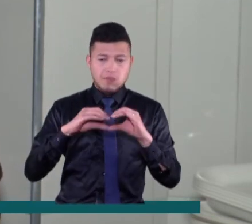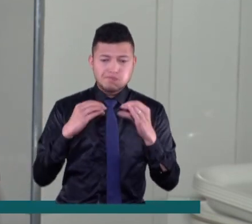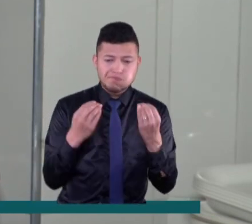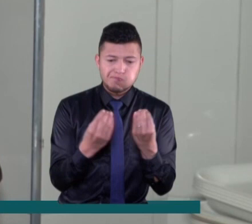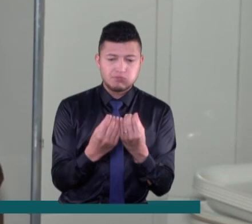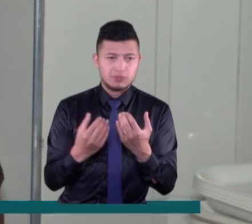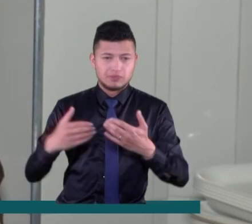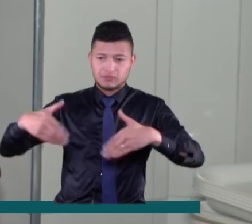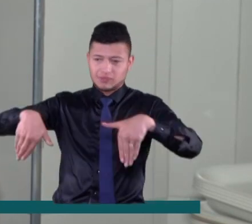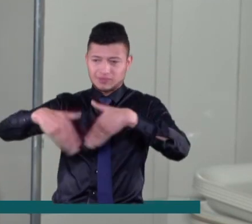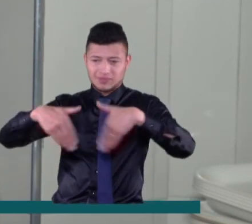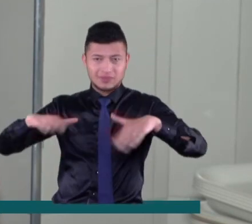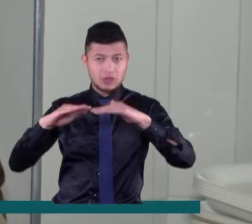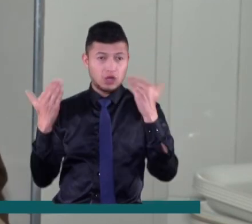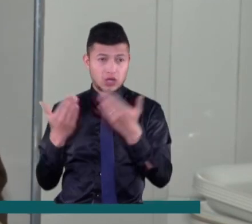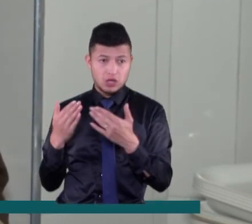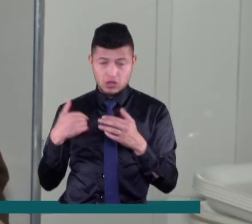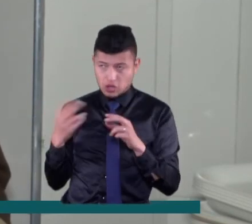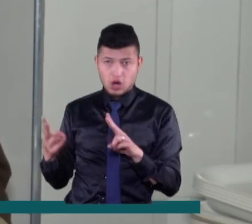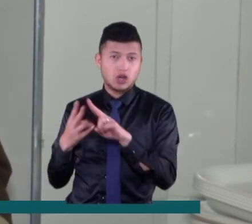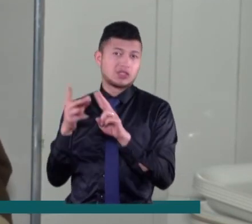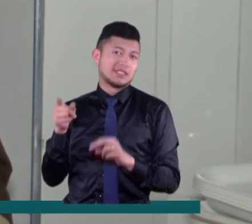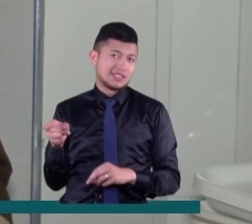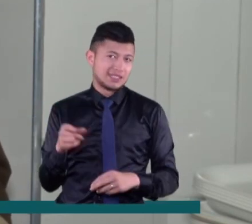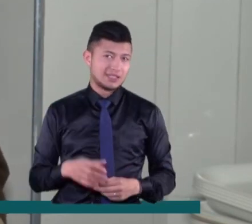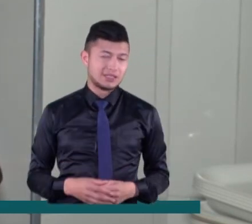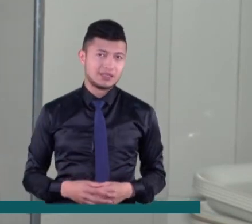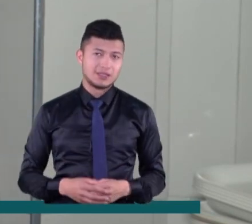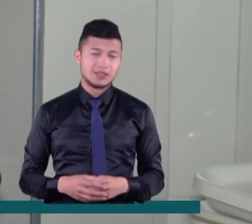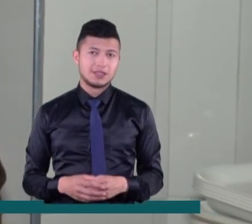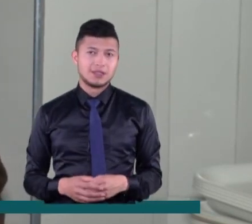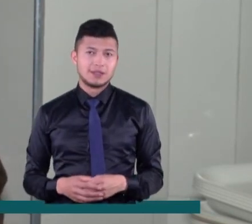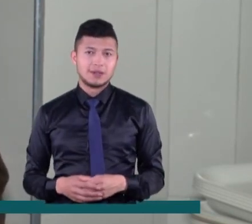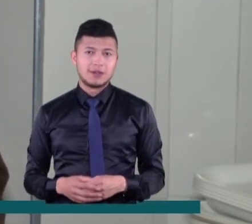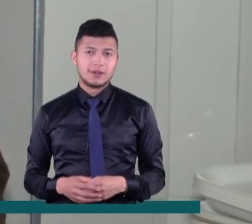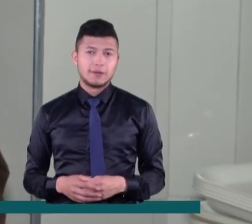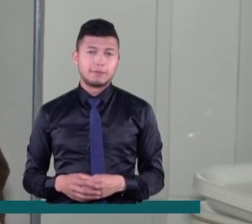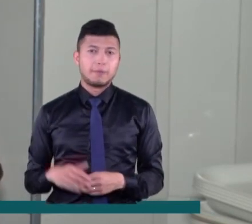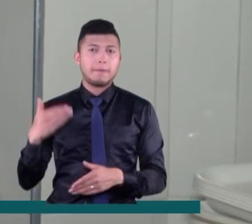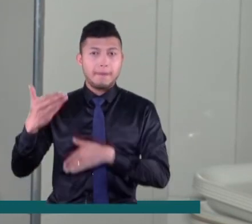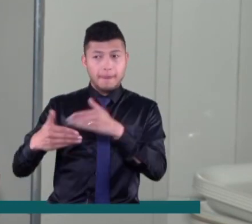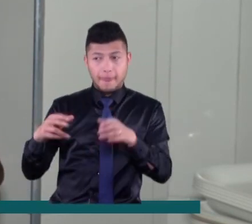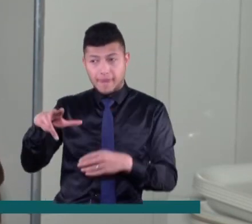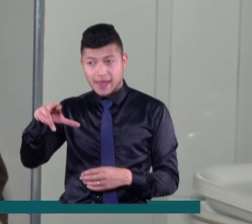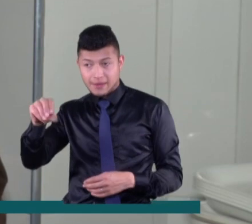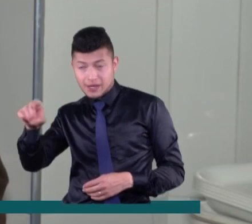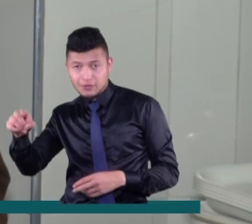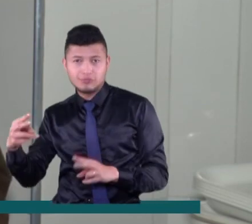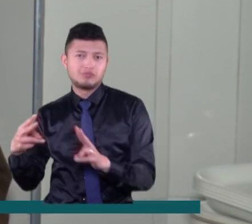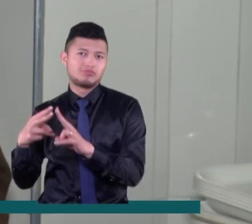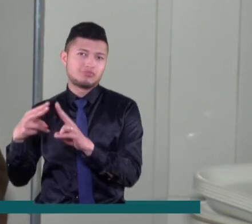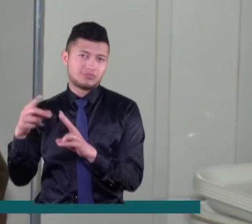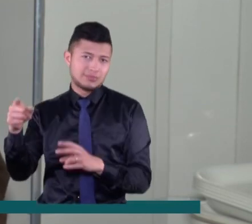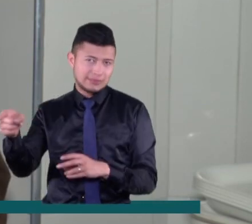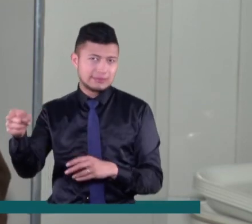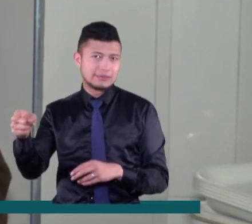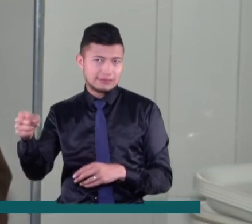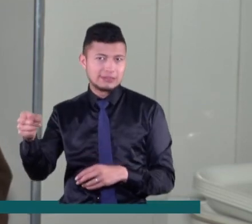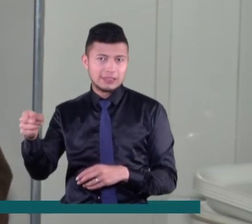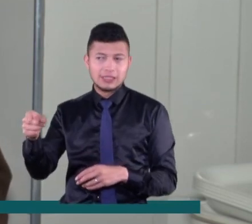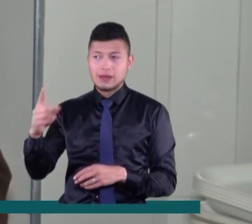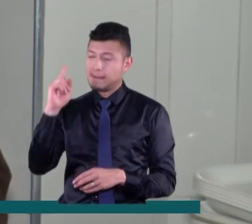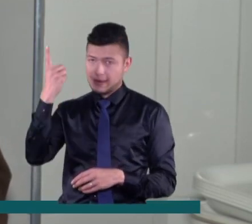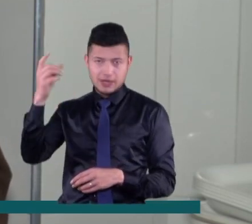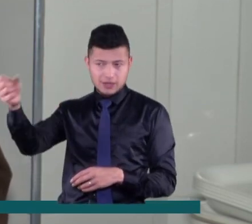a atender, digamos, en la caseta del colegio. Ahí fui cuando lo conocí. Ya al transcurrir el tiempo, pues lo conocí por medio de mi hermano Charles, que él comenzó